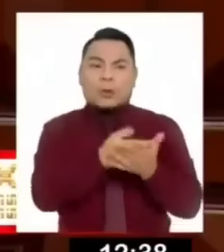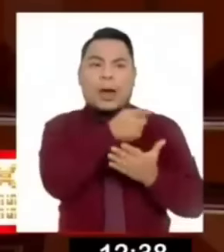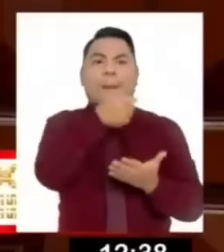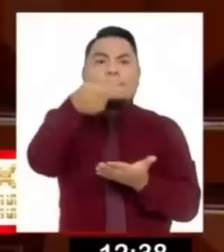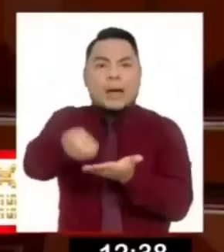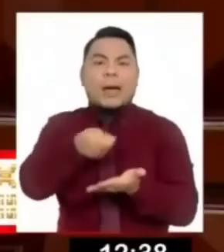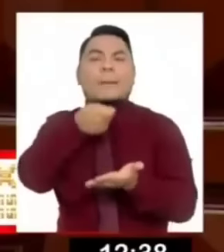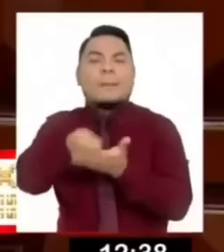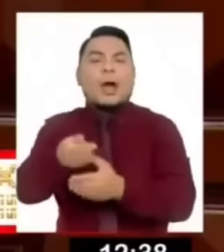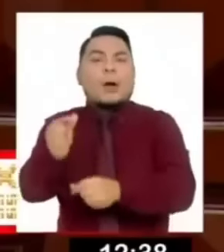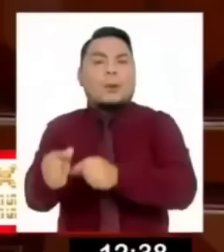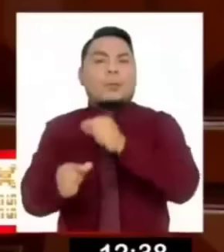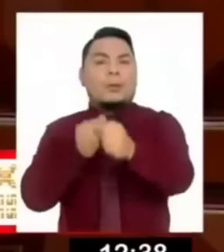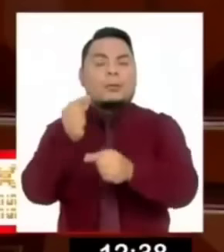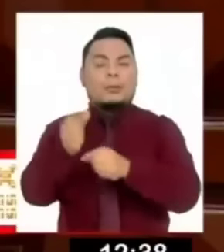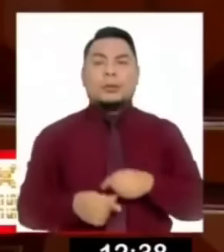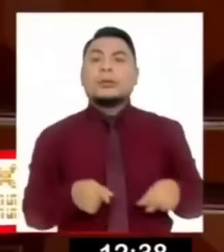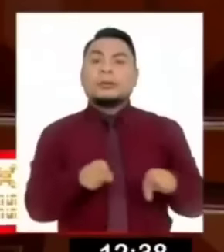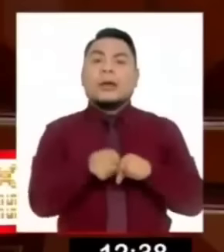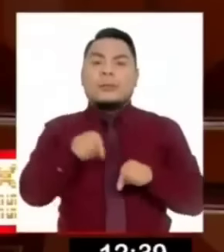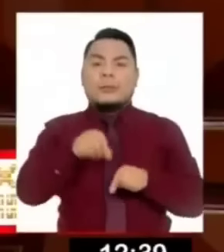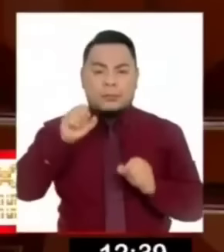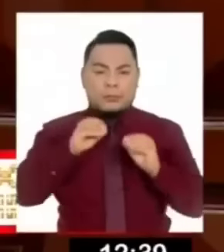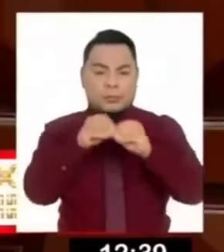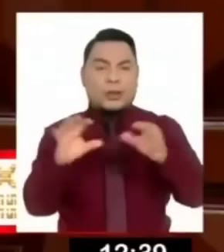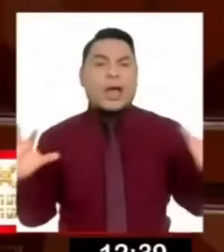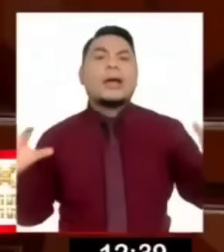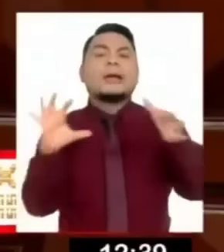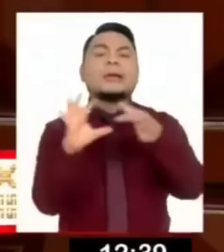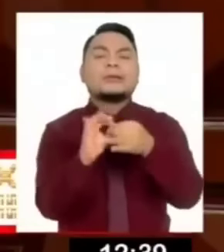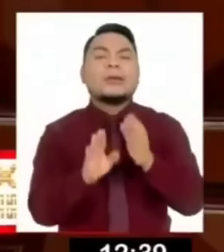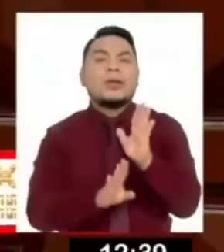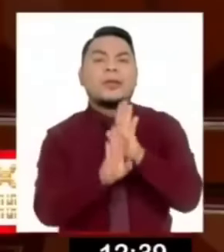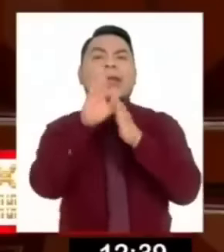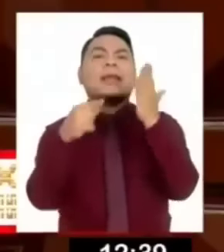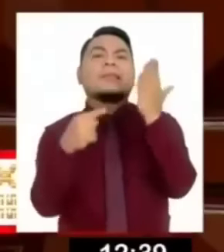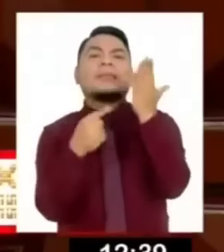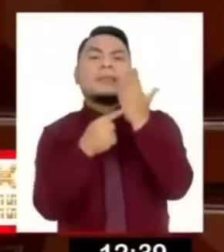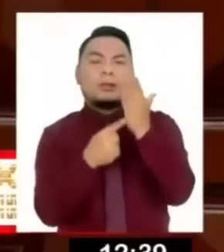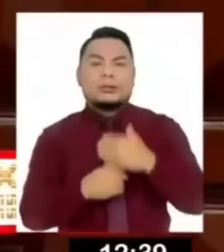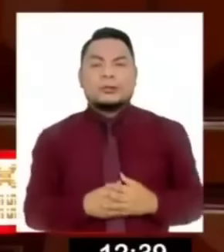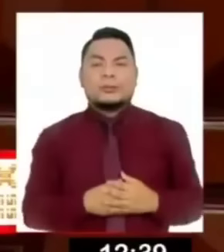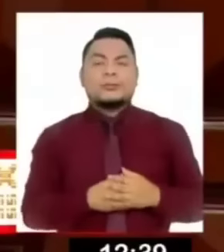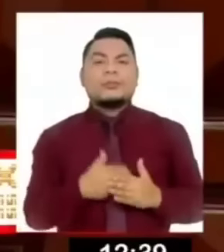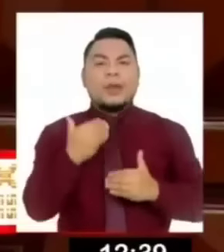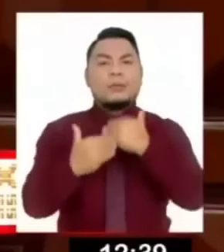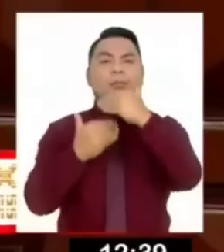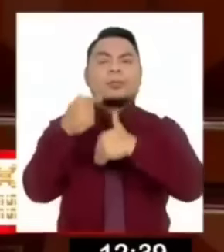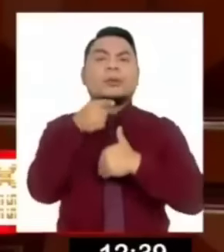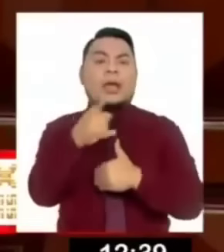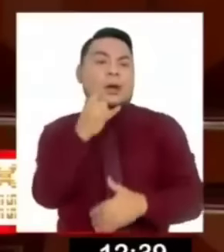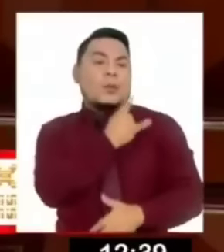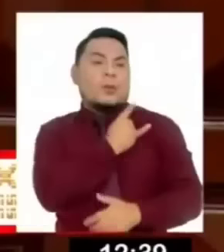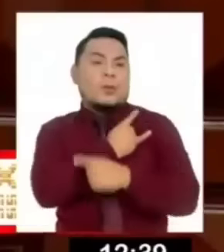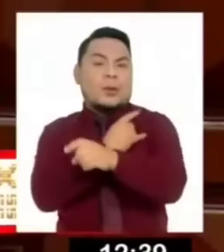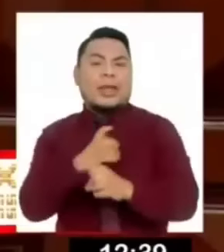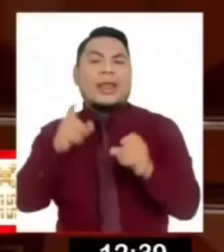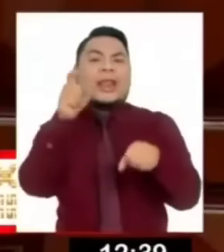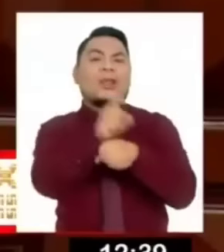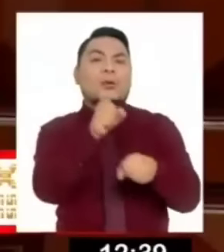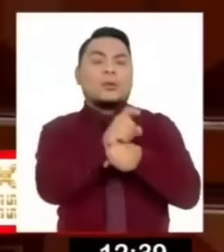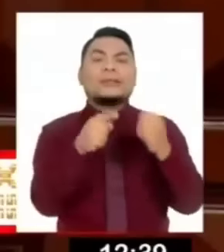pagadores. Se desarrollarán alianzas estratégicas para el desarrollo tecnológico y productivo entre la universidad y la